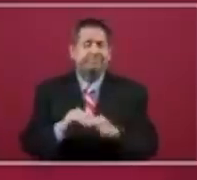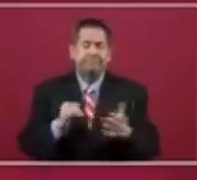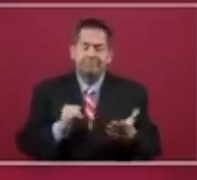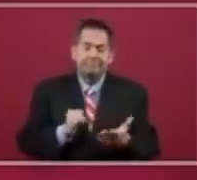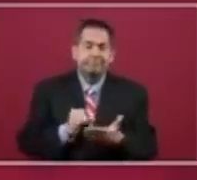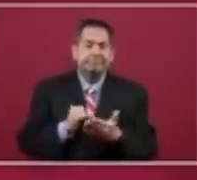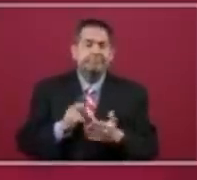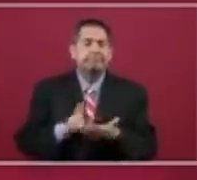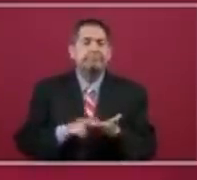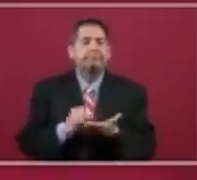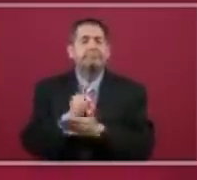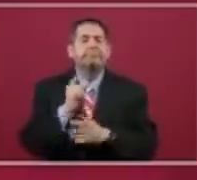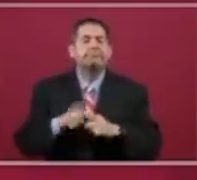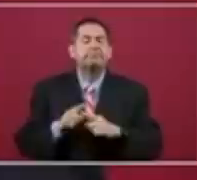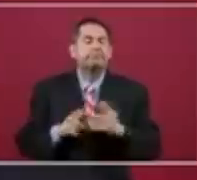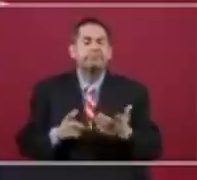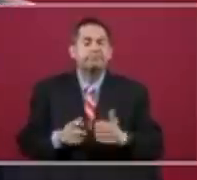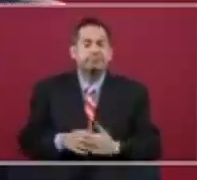de